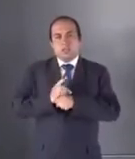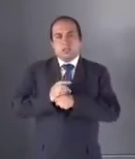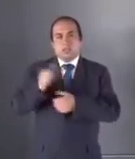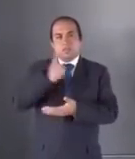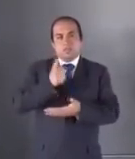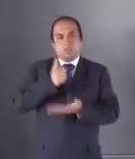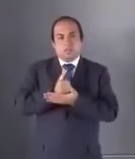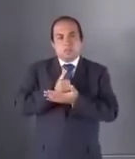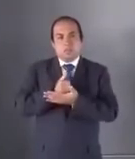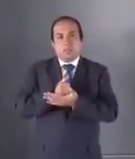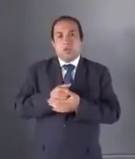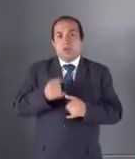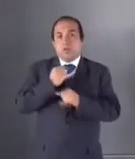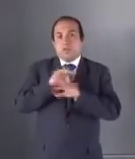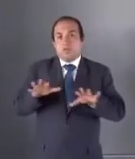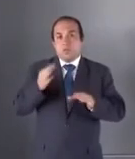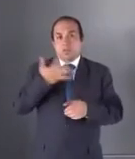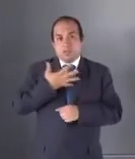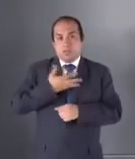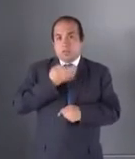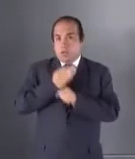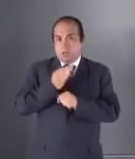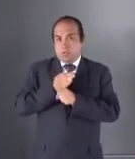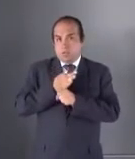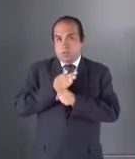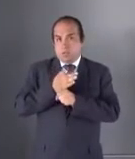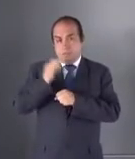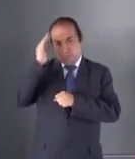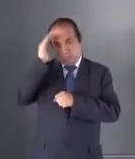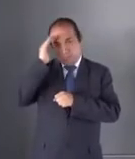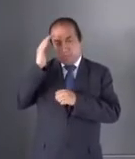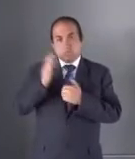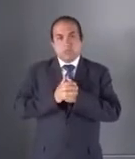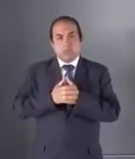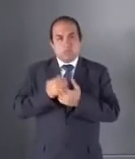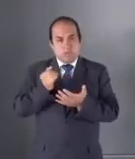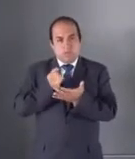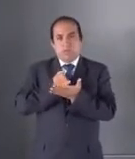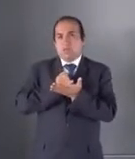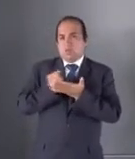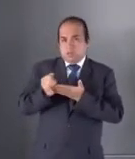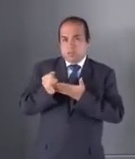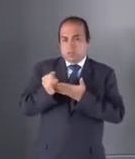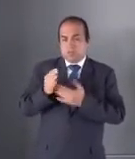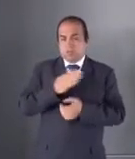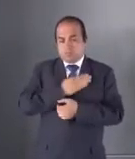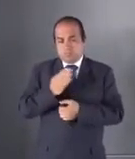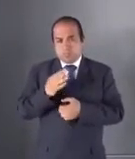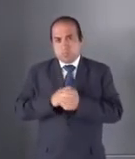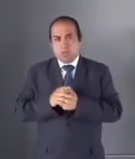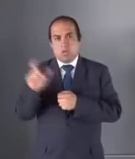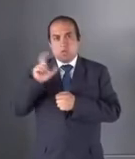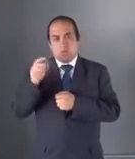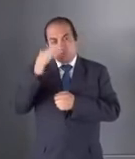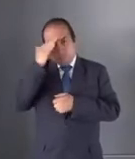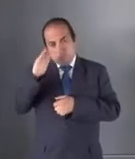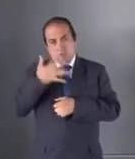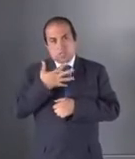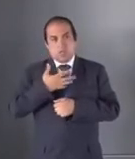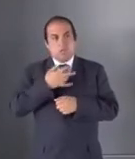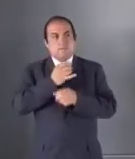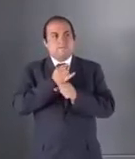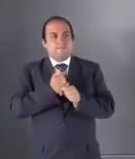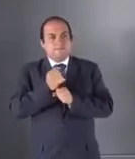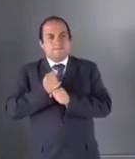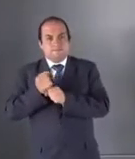Con la información que teníamos en ese momento, consideramos que fue una decisión. En el momento en que supimos que había una